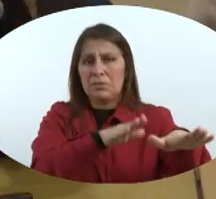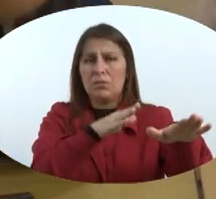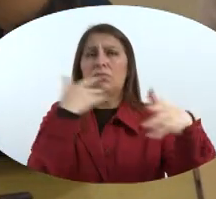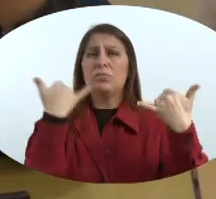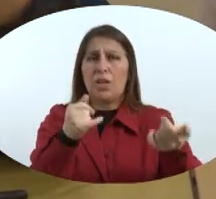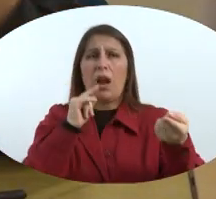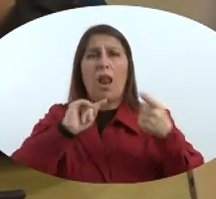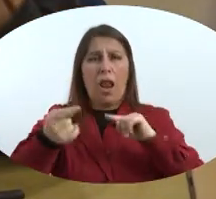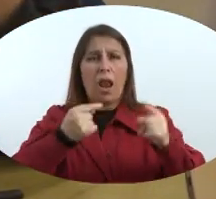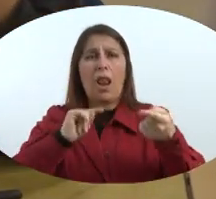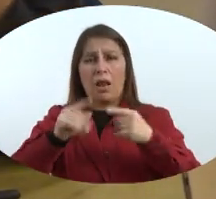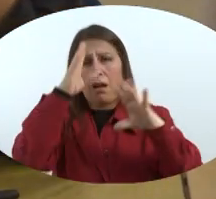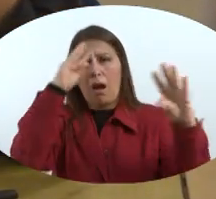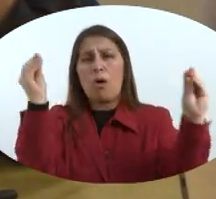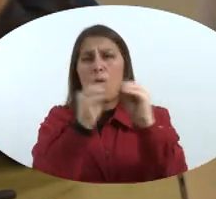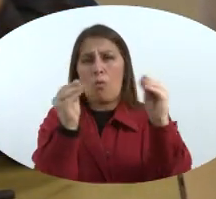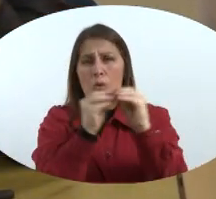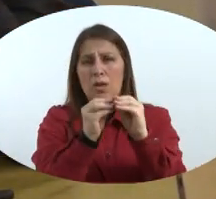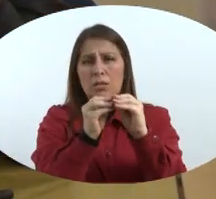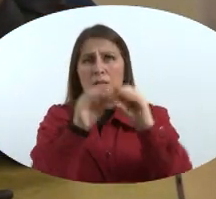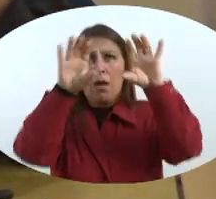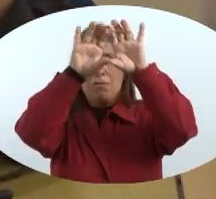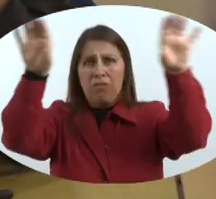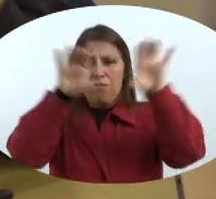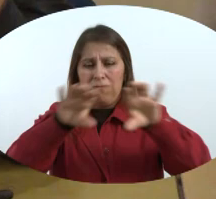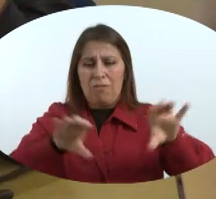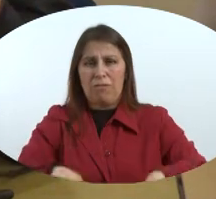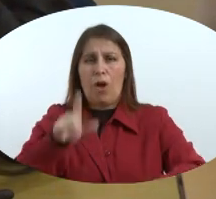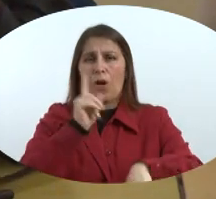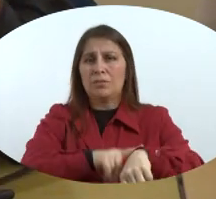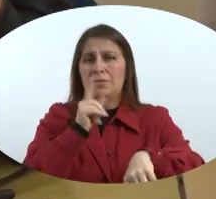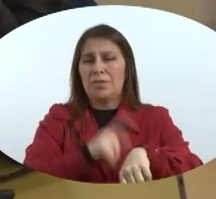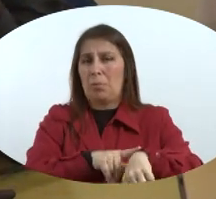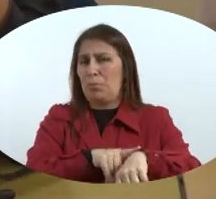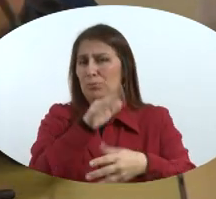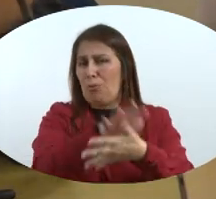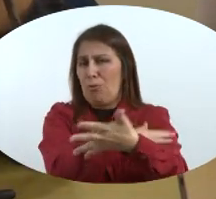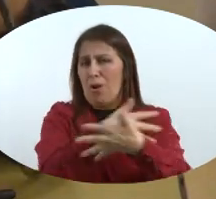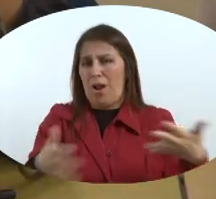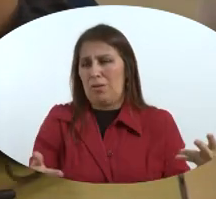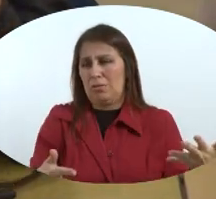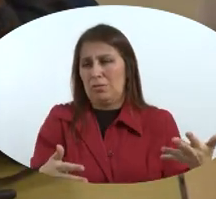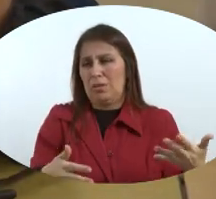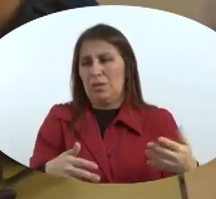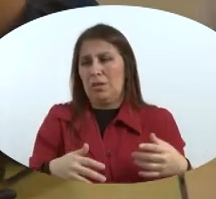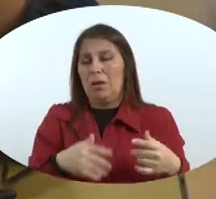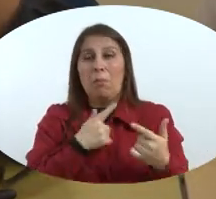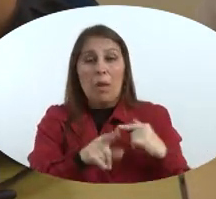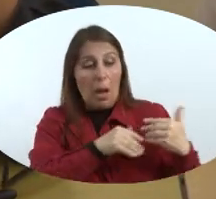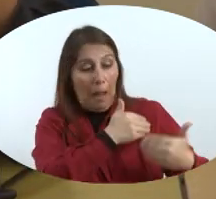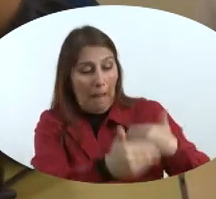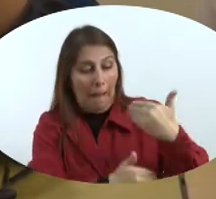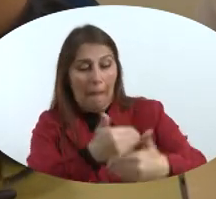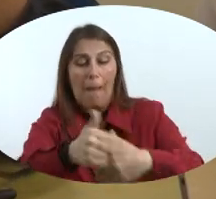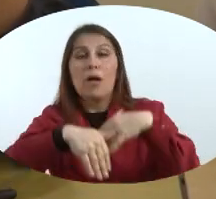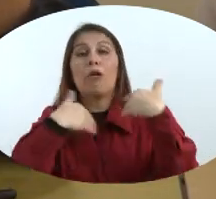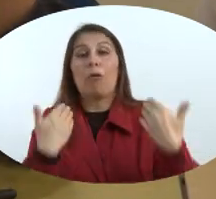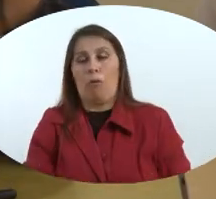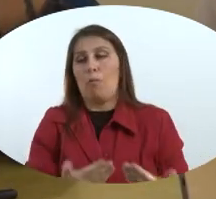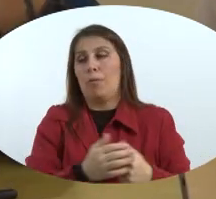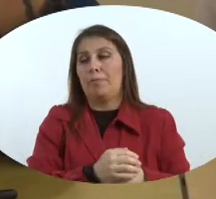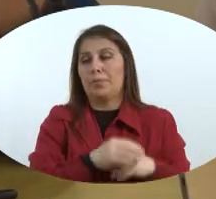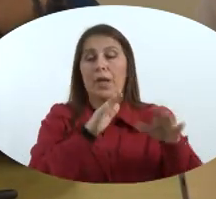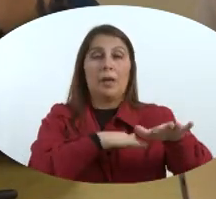representación ante algo económico anterior pues estaba establecía pues las franjas horarias que a implementarlas pero un poco más o menos como ha sido el proceso y es que